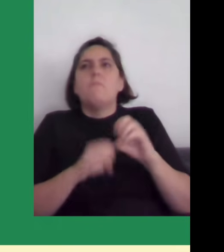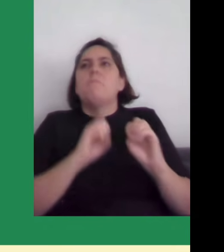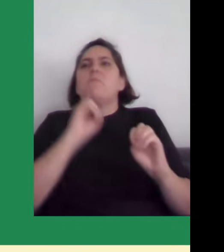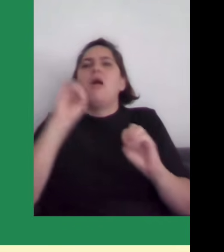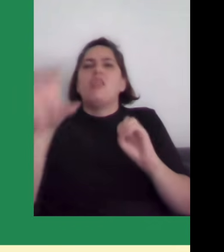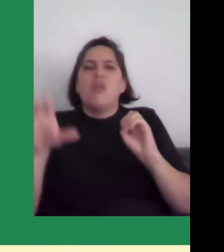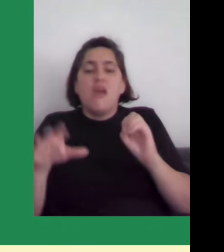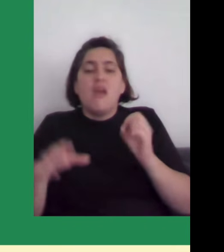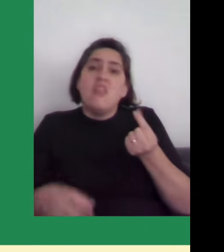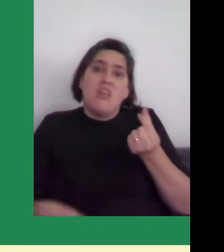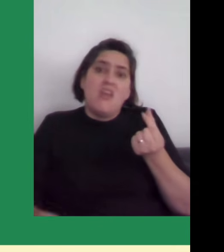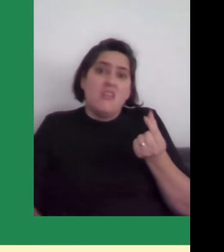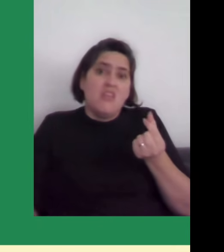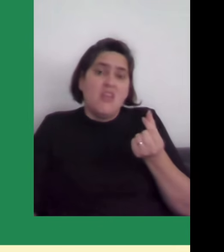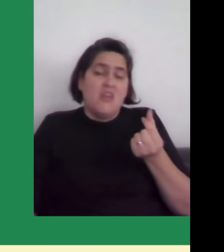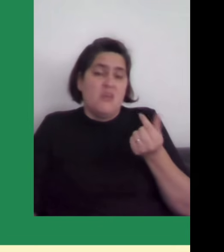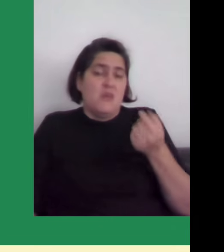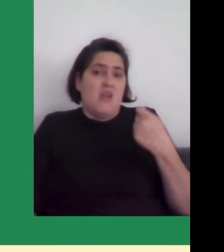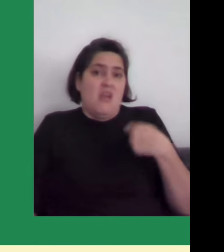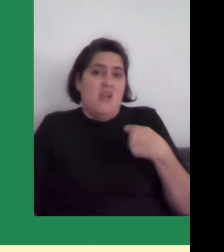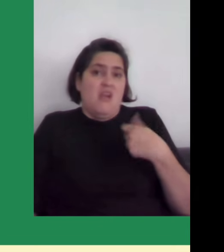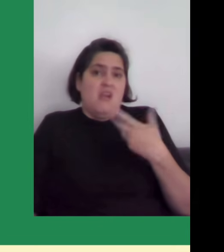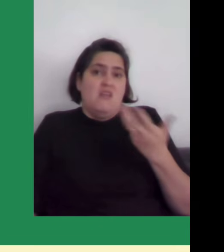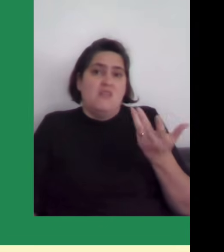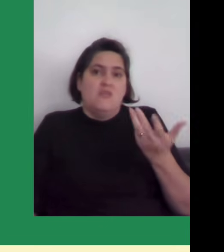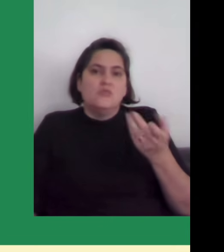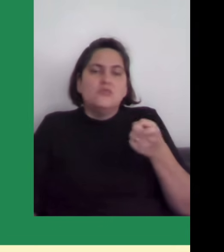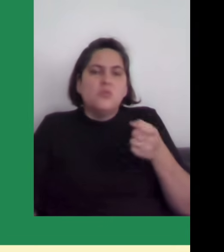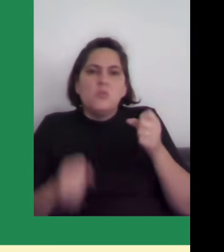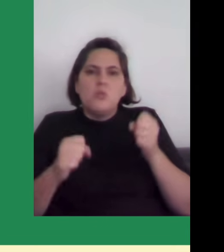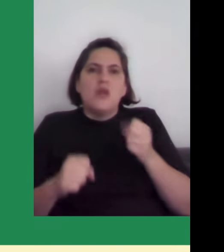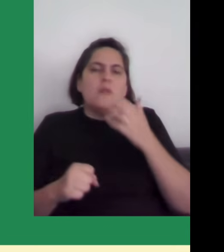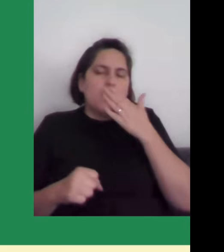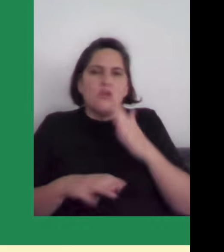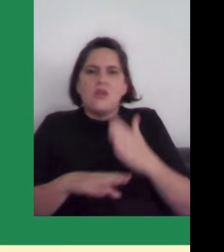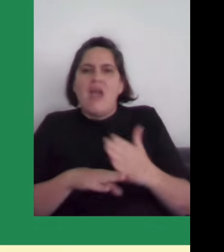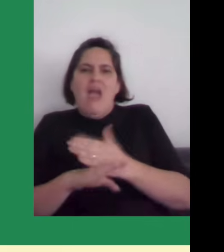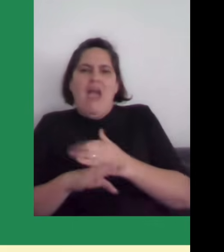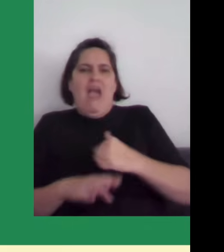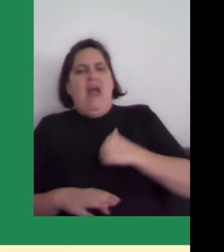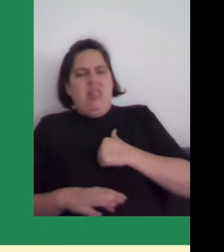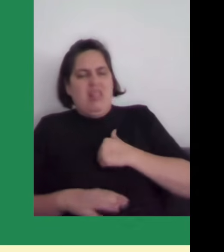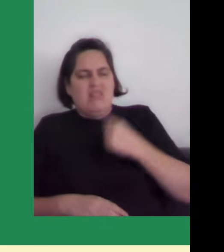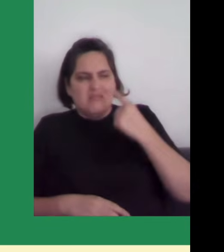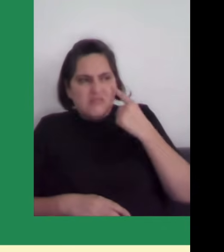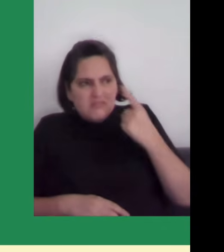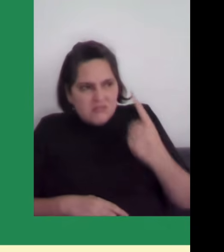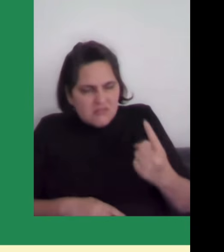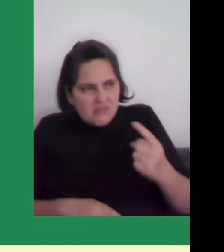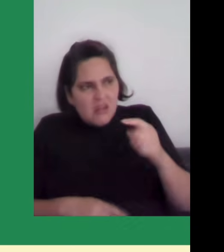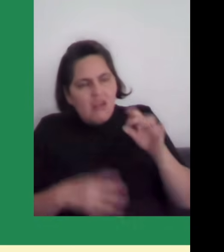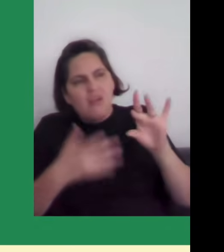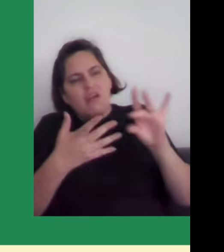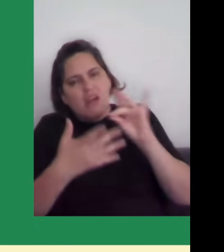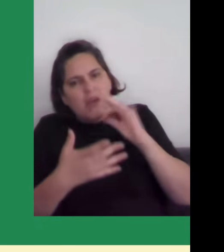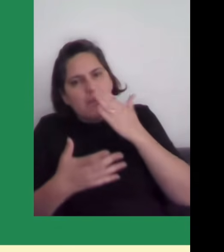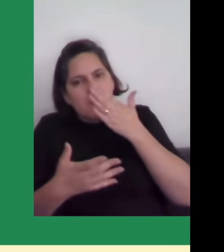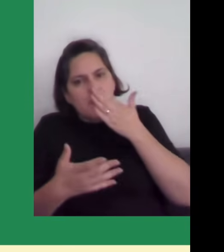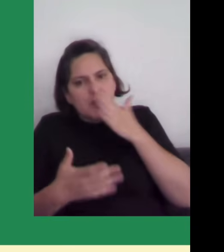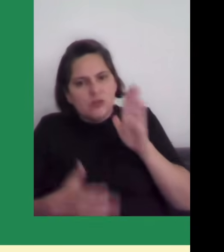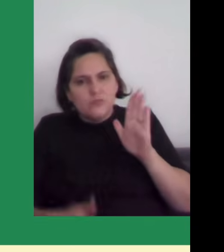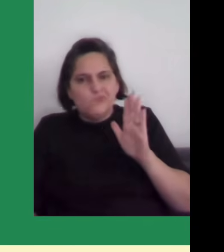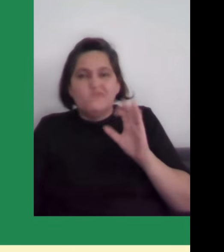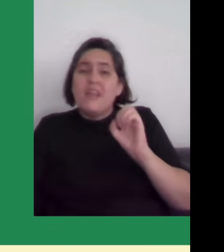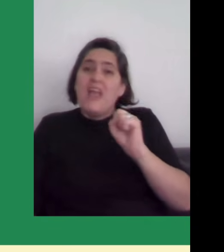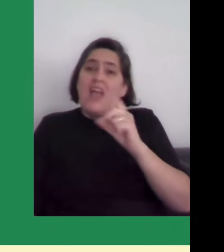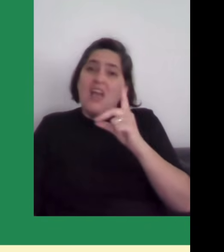también. Permite un diagnóstico precoz y permite un mejor acceso a personas con sospecha del espectro del autismo. El test de ADOS no debe